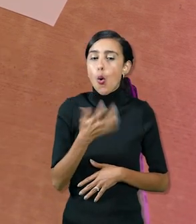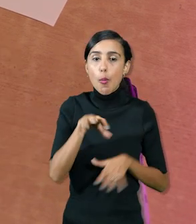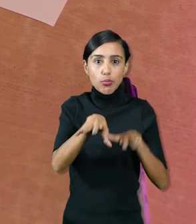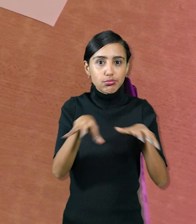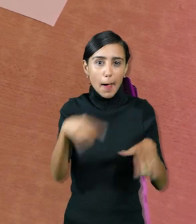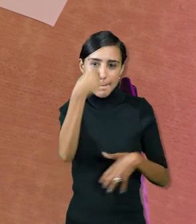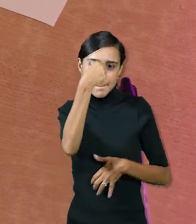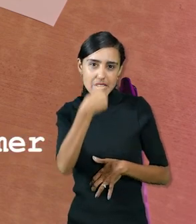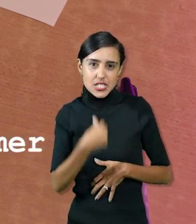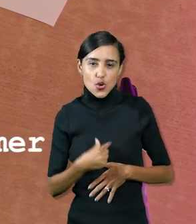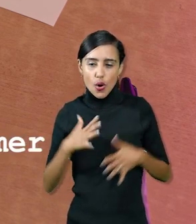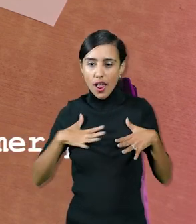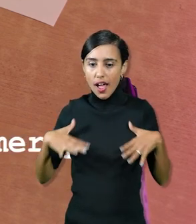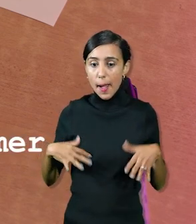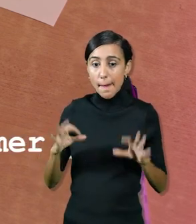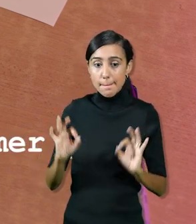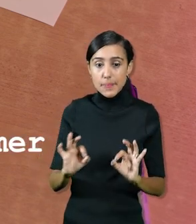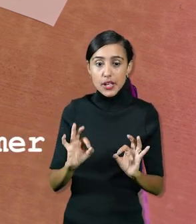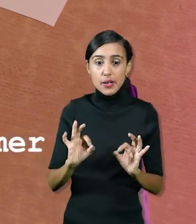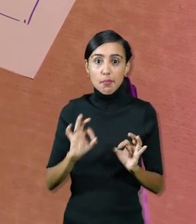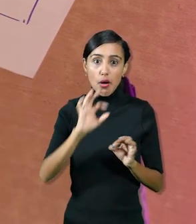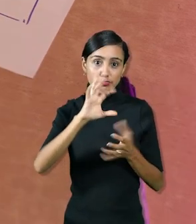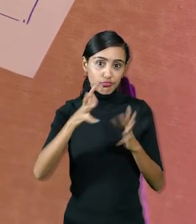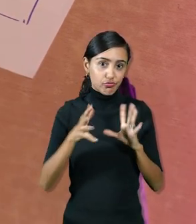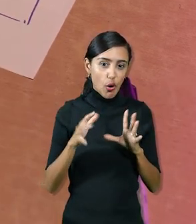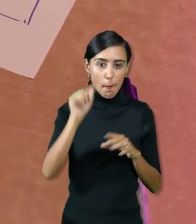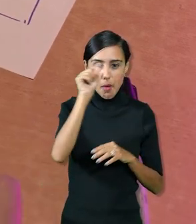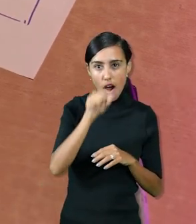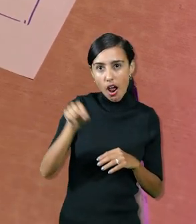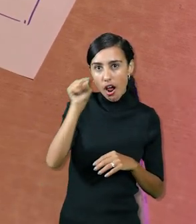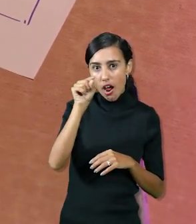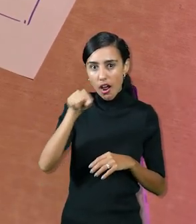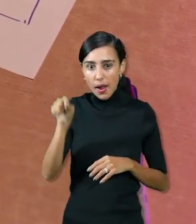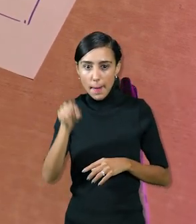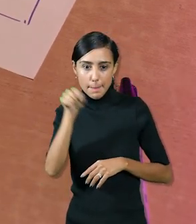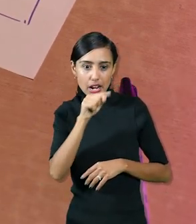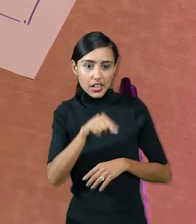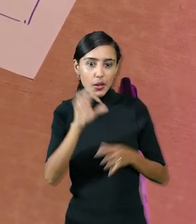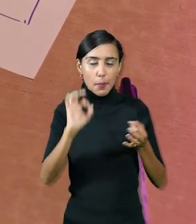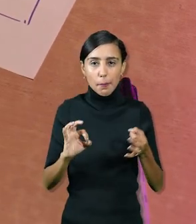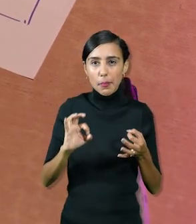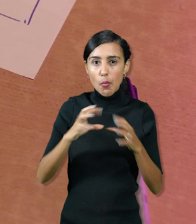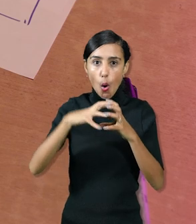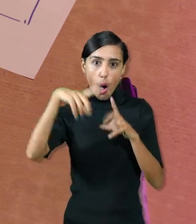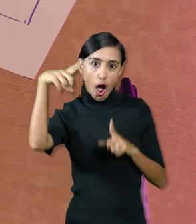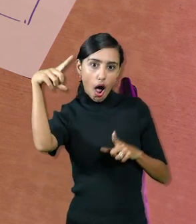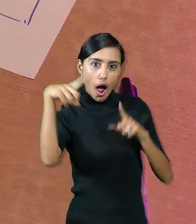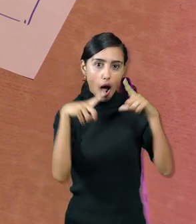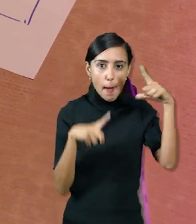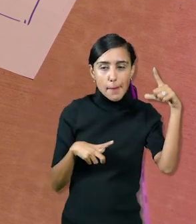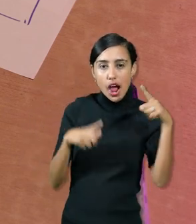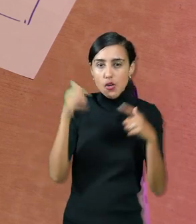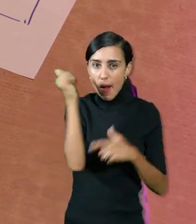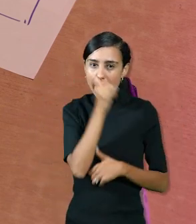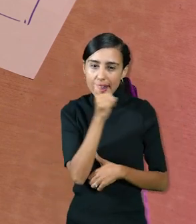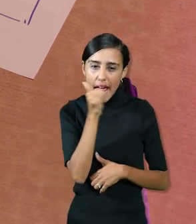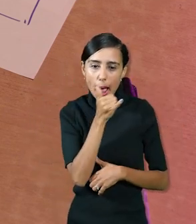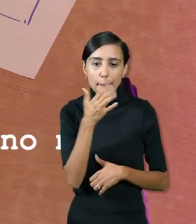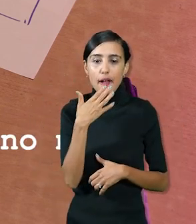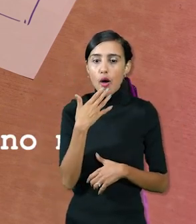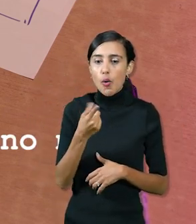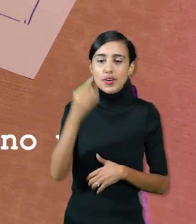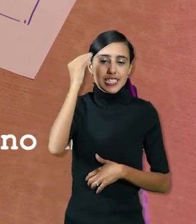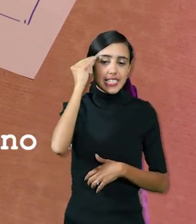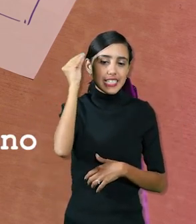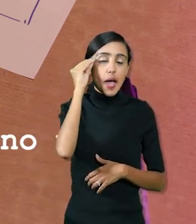los personajes con las mismas bolitas y palitos, ¿no? Y de qué tamaño va a estar en cámara, qué sentido va a tener la escena, que